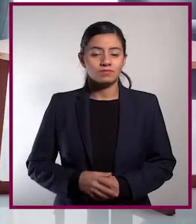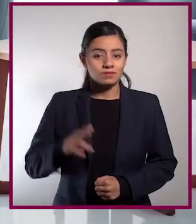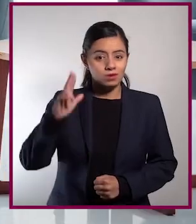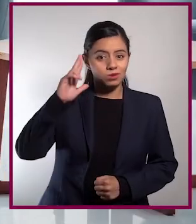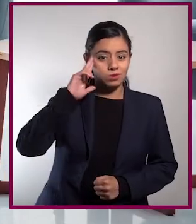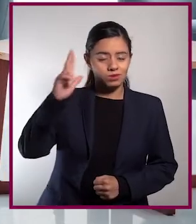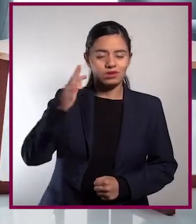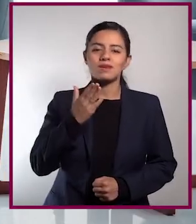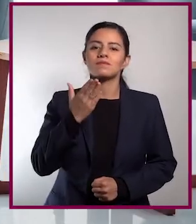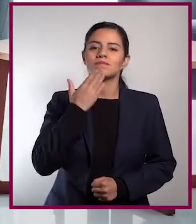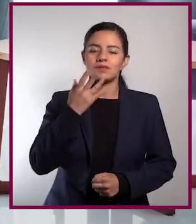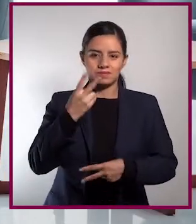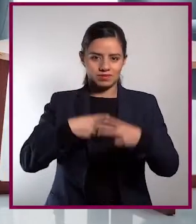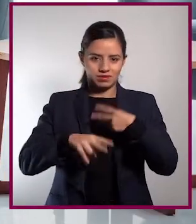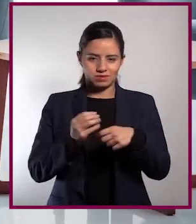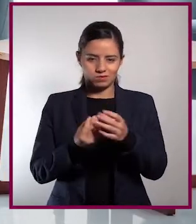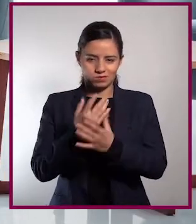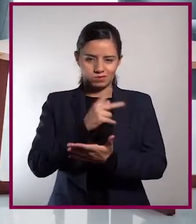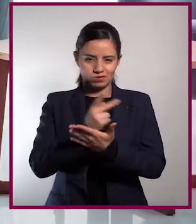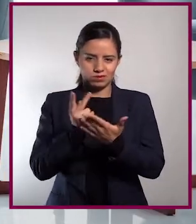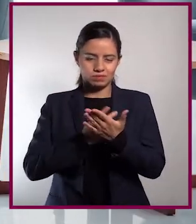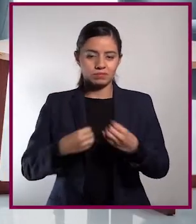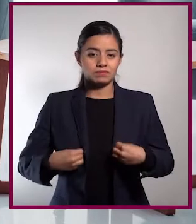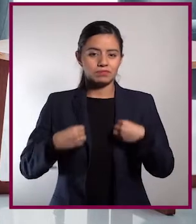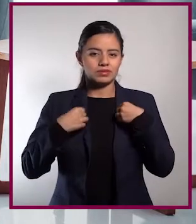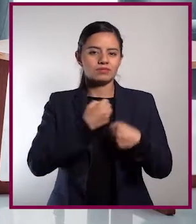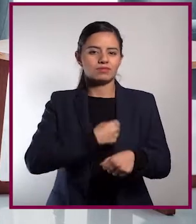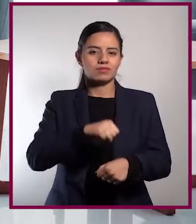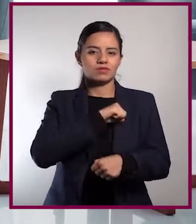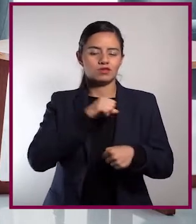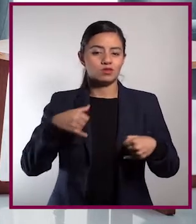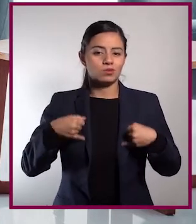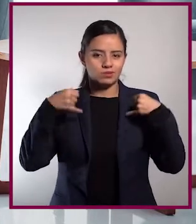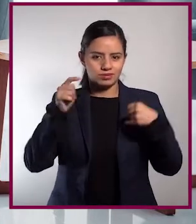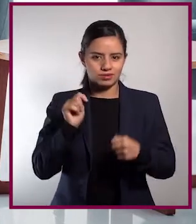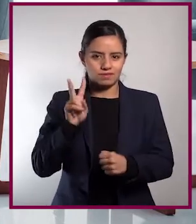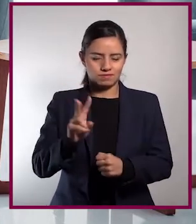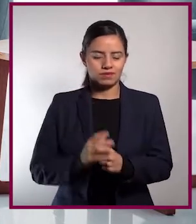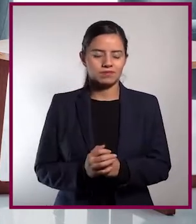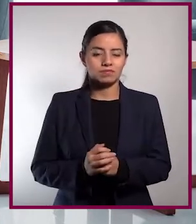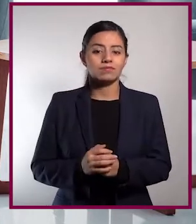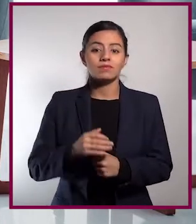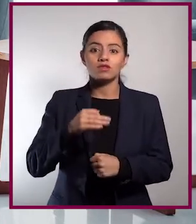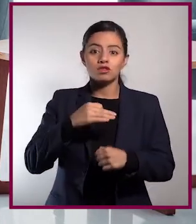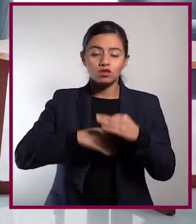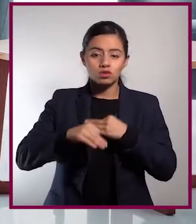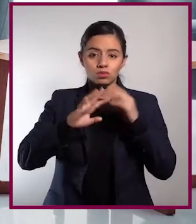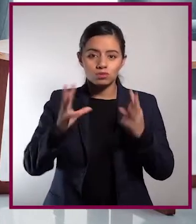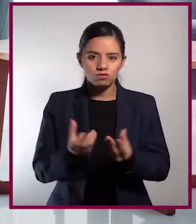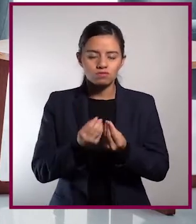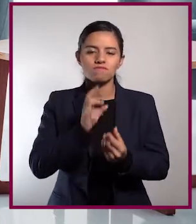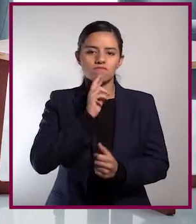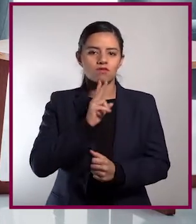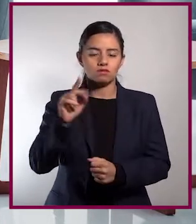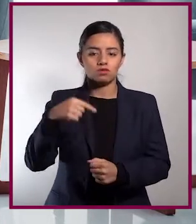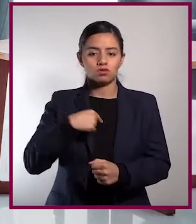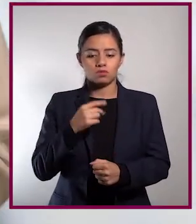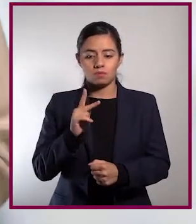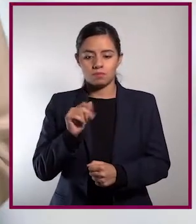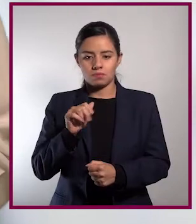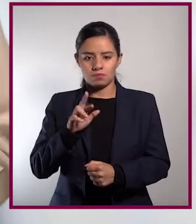Hola, bienvenidos a un nuevo episodio de Vida Saludable de Jóvenes en TV, donde activamos juntos tu mejor versión. Yo soy Pamela